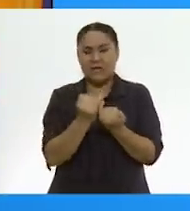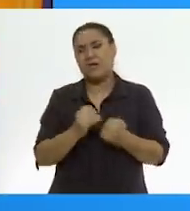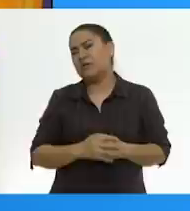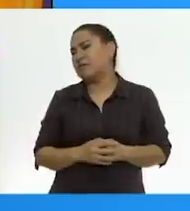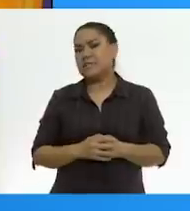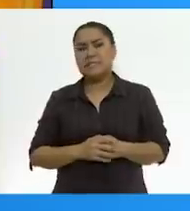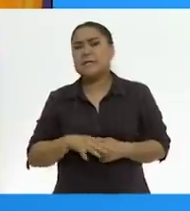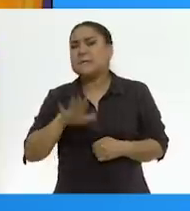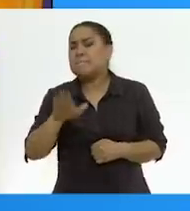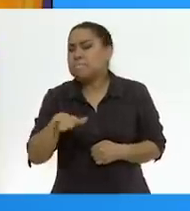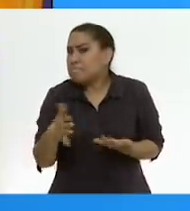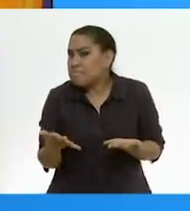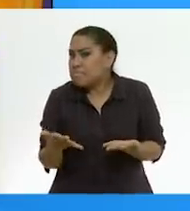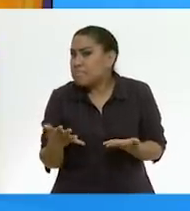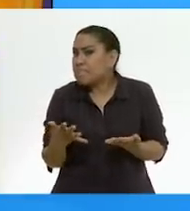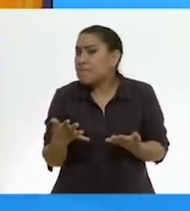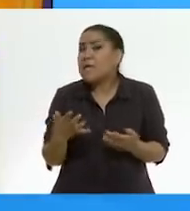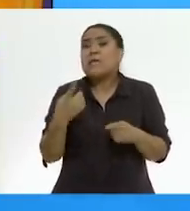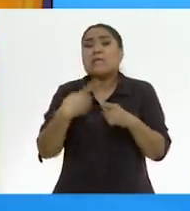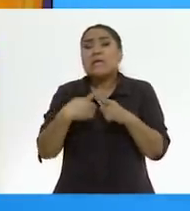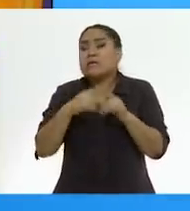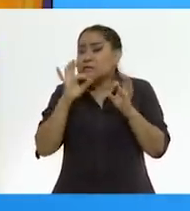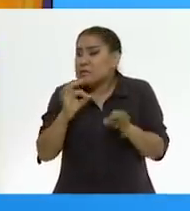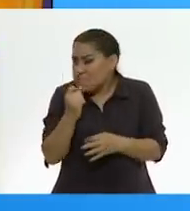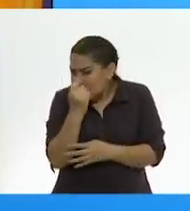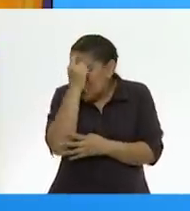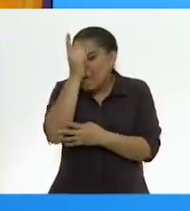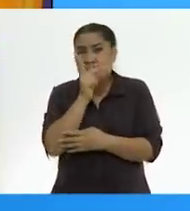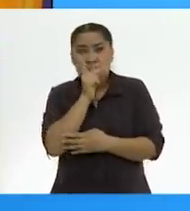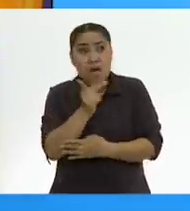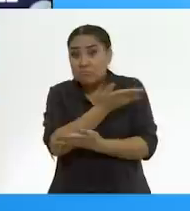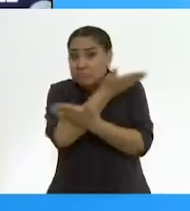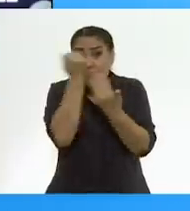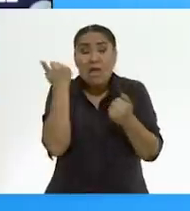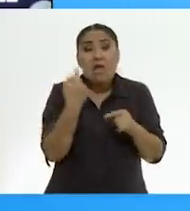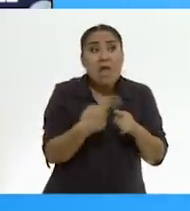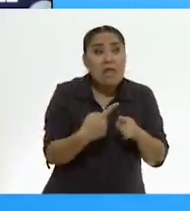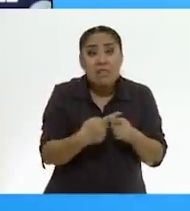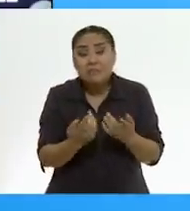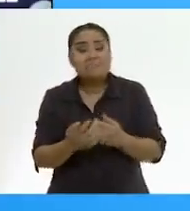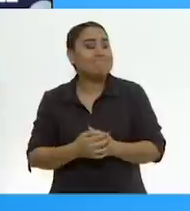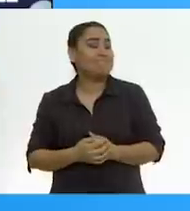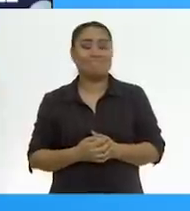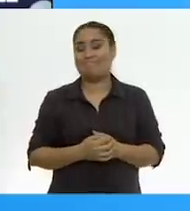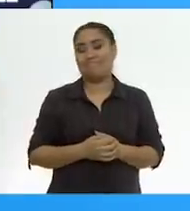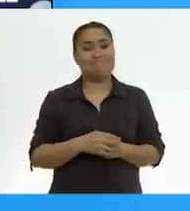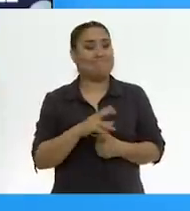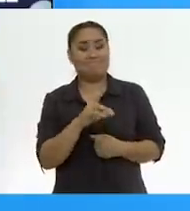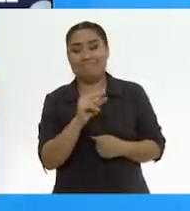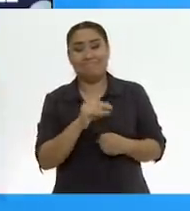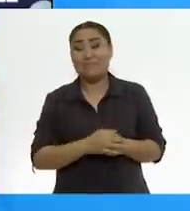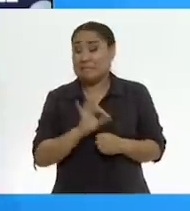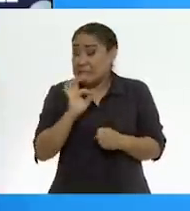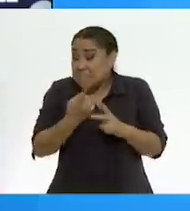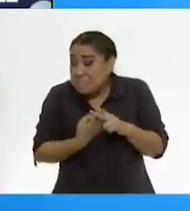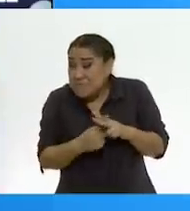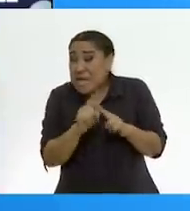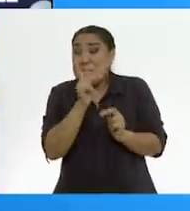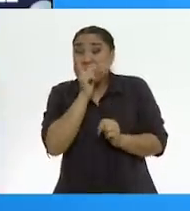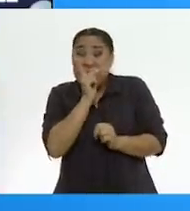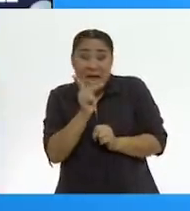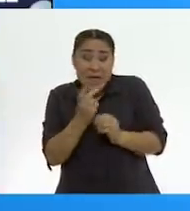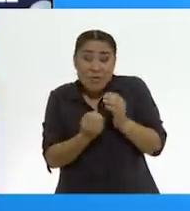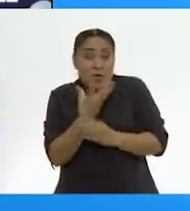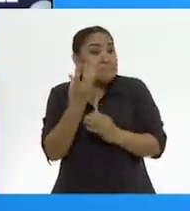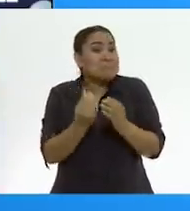¿entonces nadie sabe quién inventó las palabras? No. No las primeritas palabras, pero